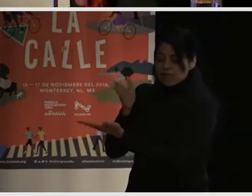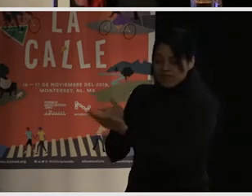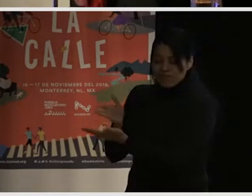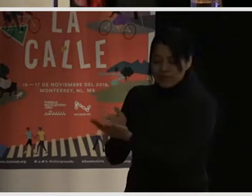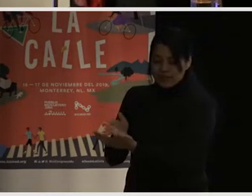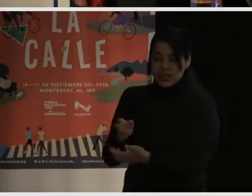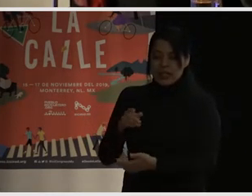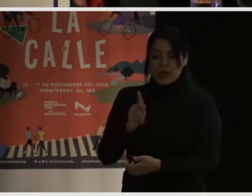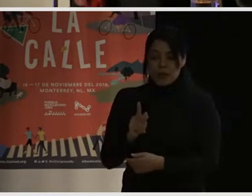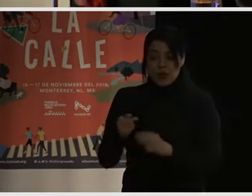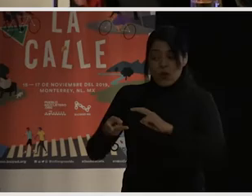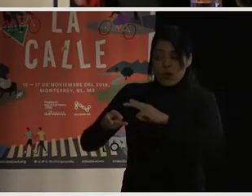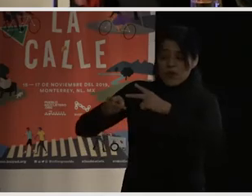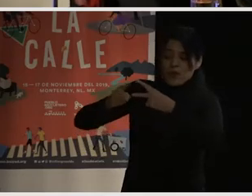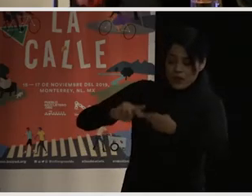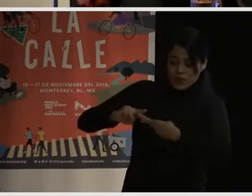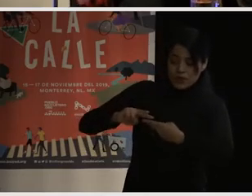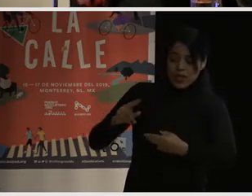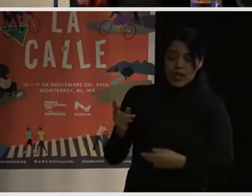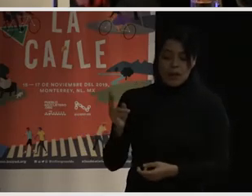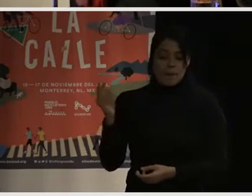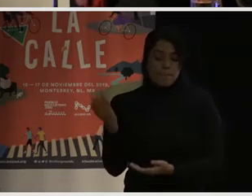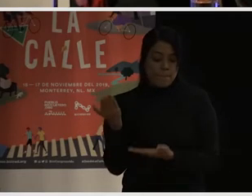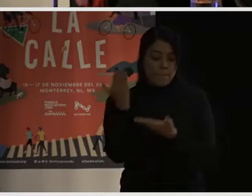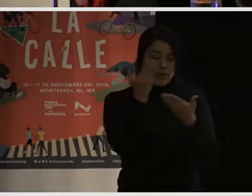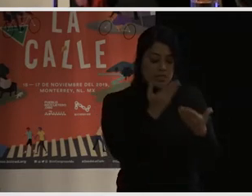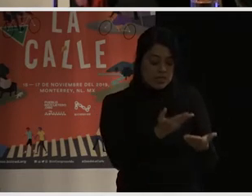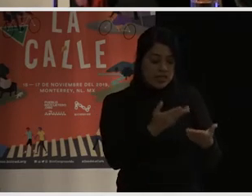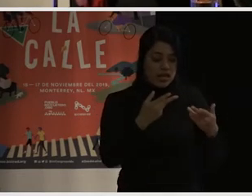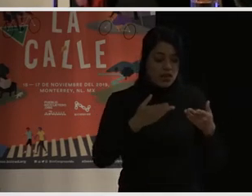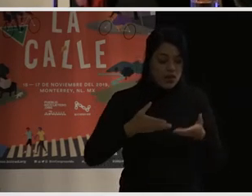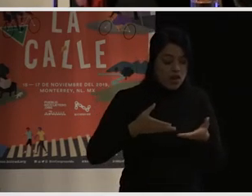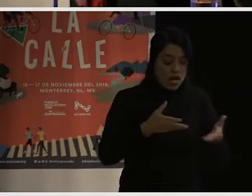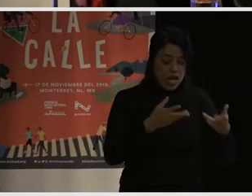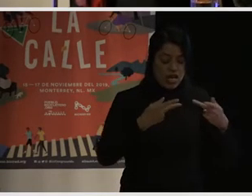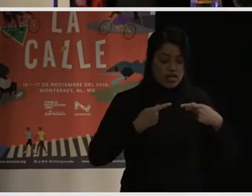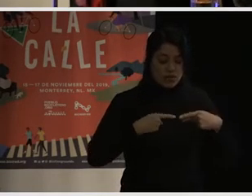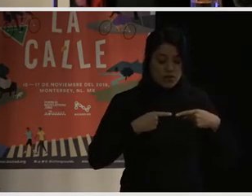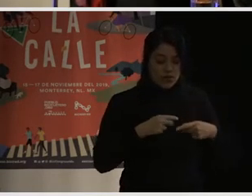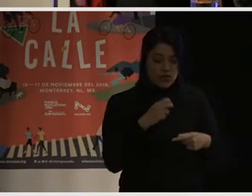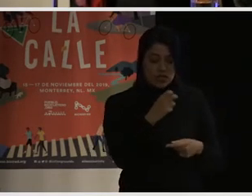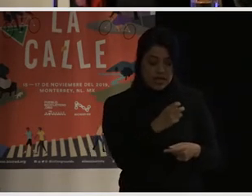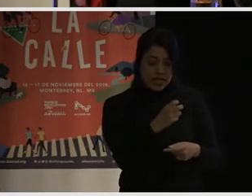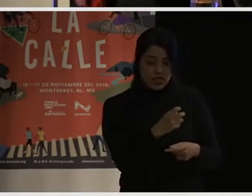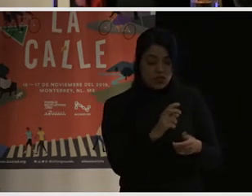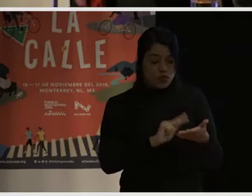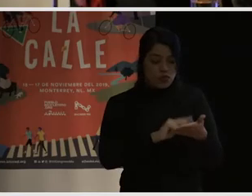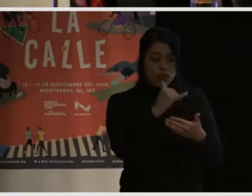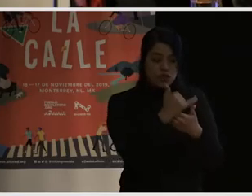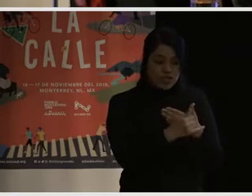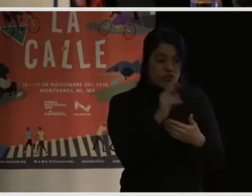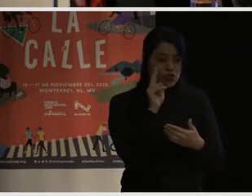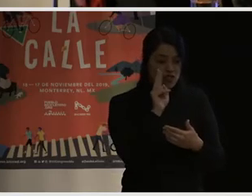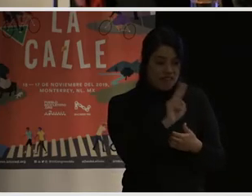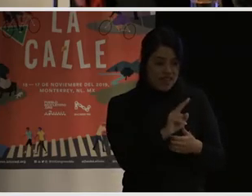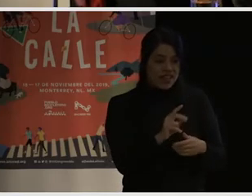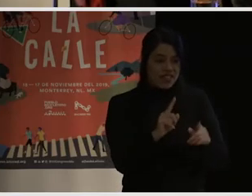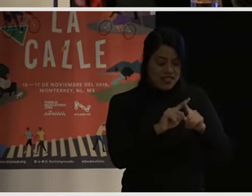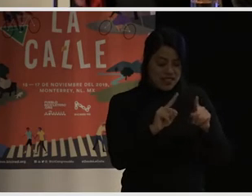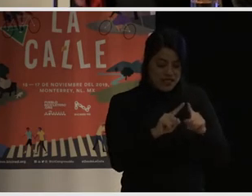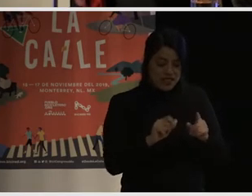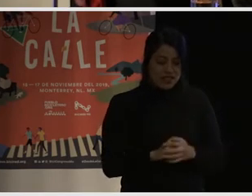un valor a los proyectos que pueden generar un cambio sustancial pues por lo menos particularmente en un tramo